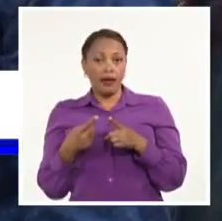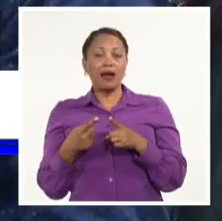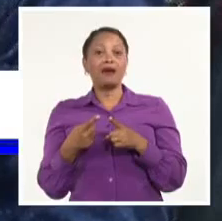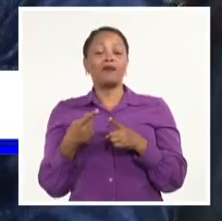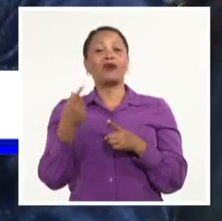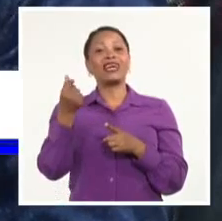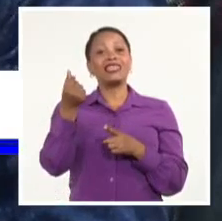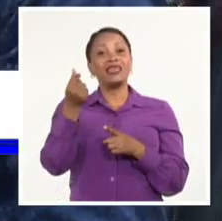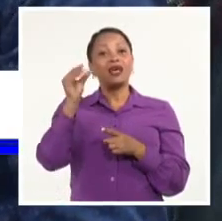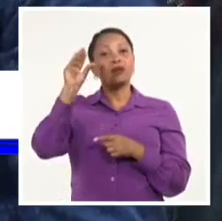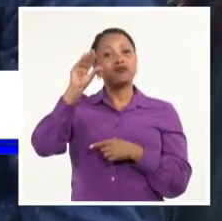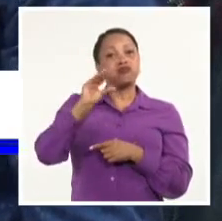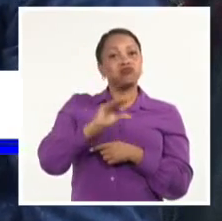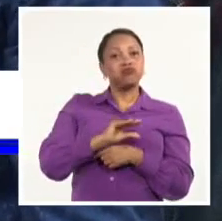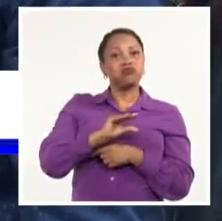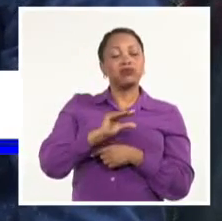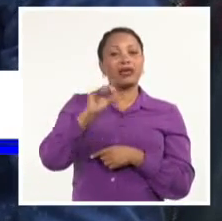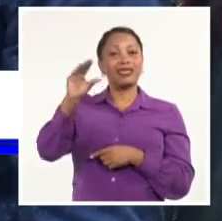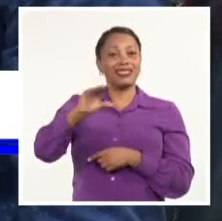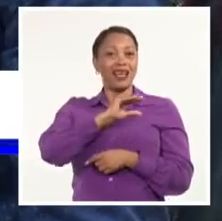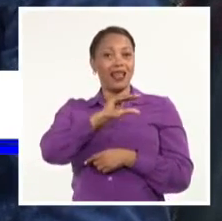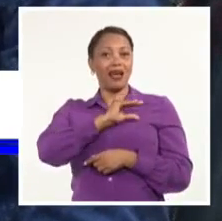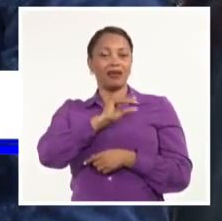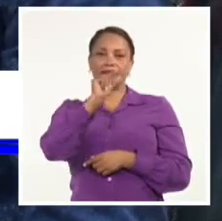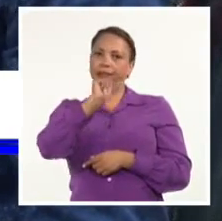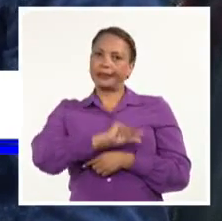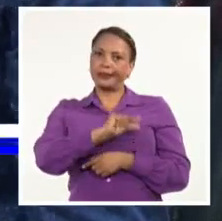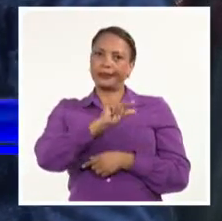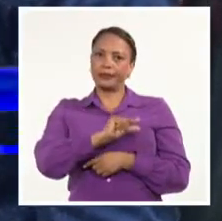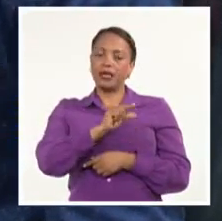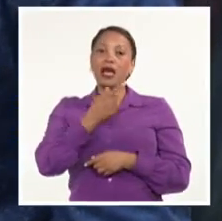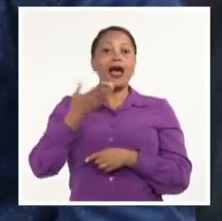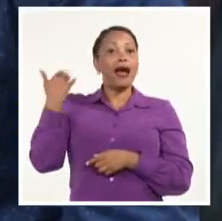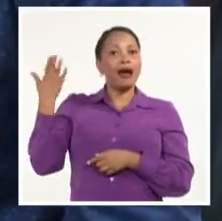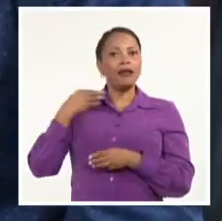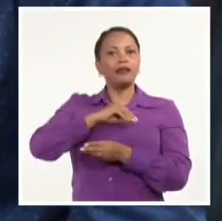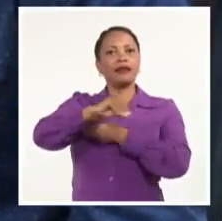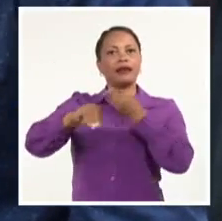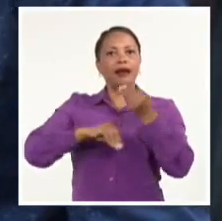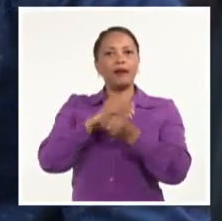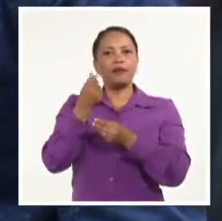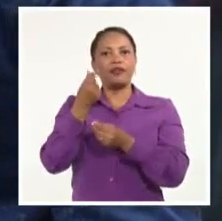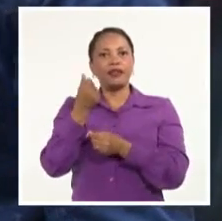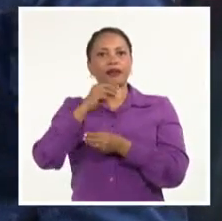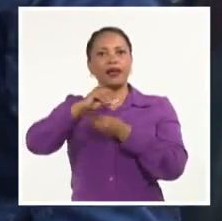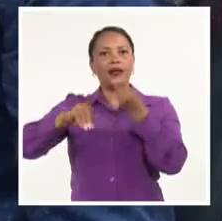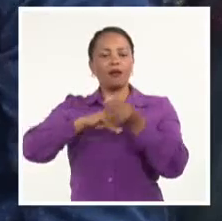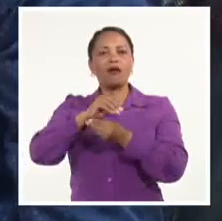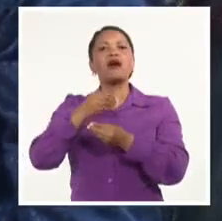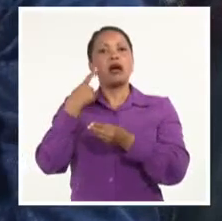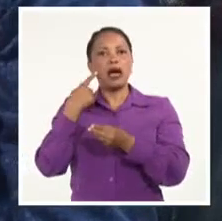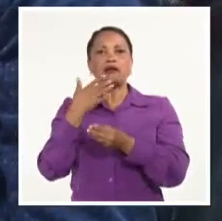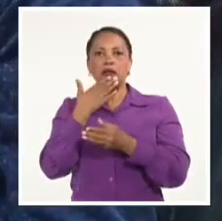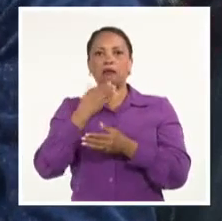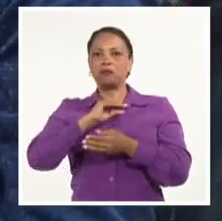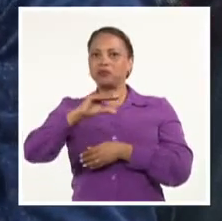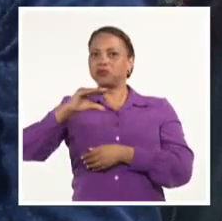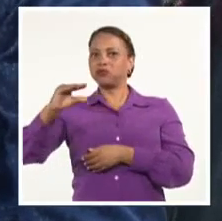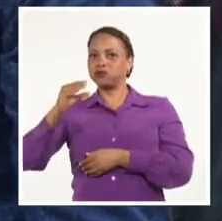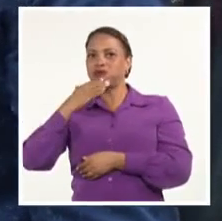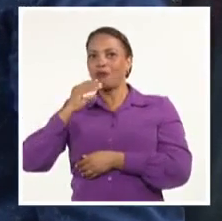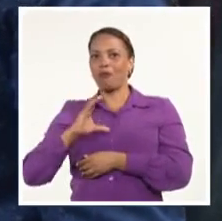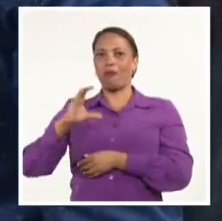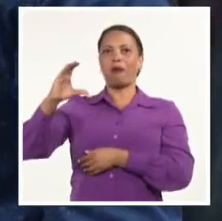de salario, que en un momento antes de reordenamiento éramos una de las empresas que más se favorecía en términos de